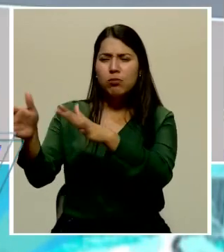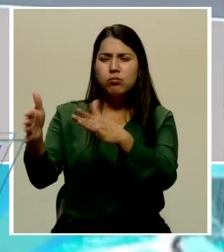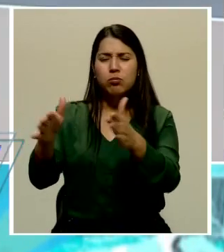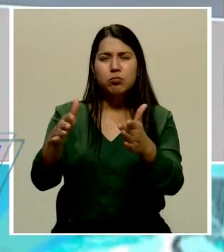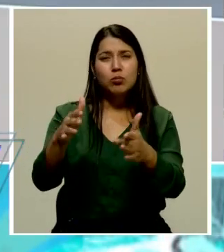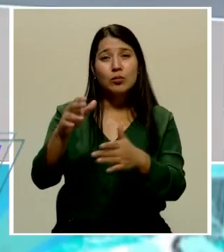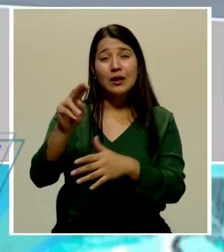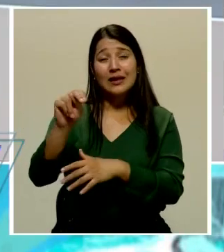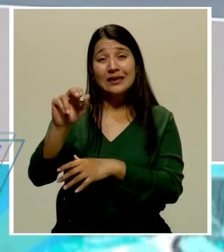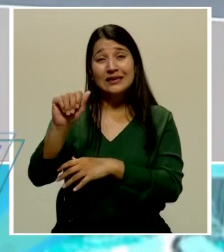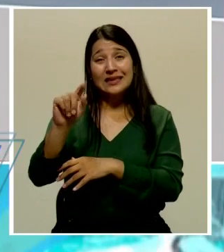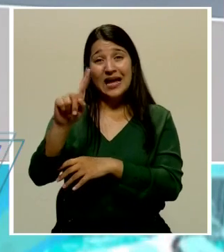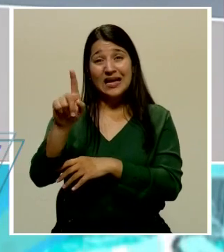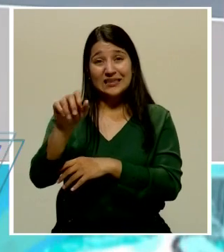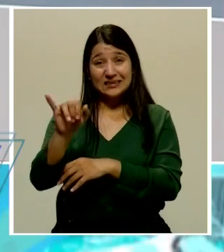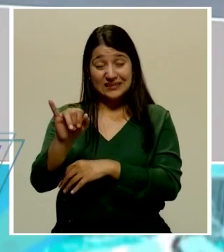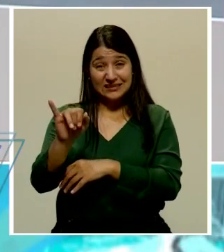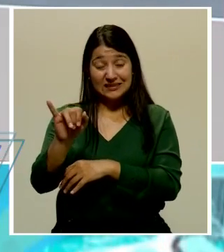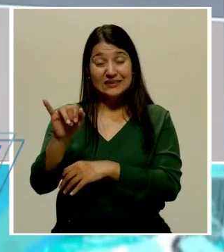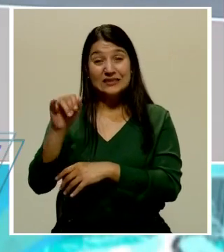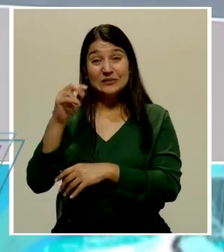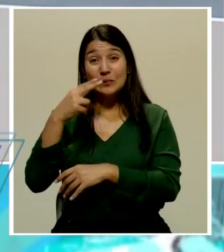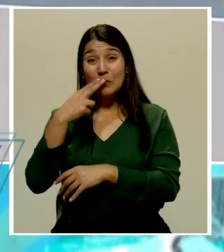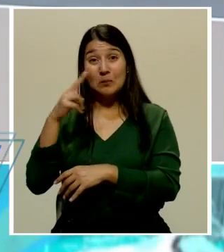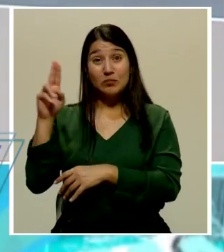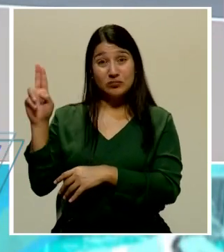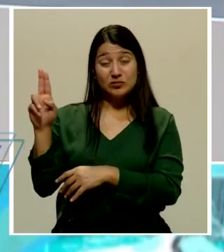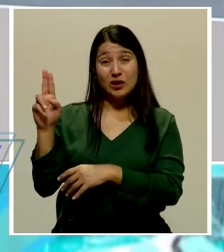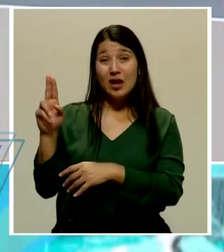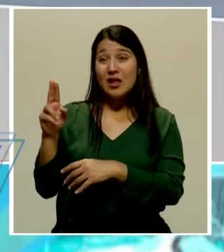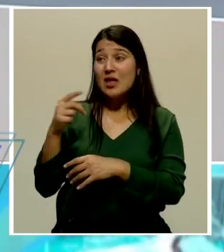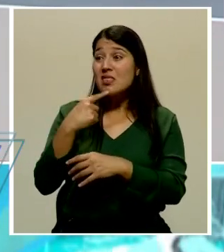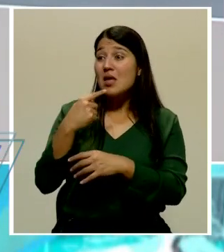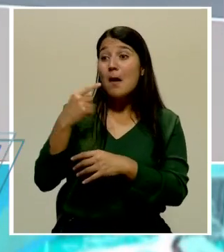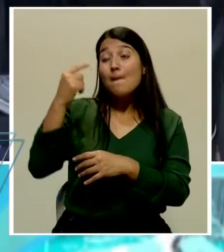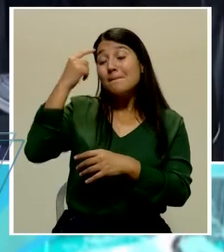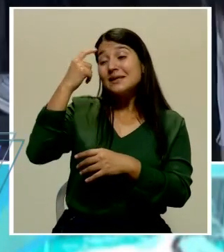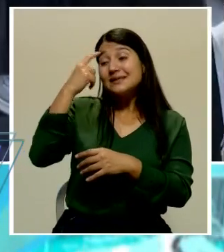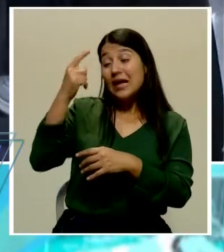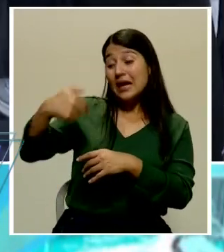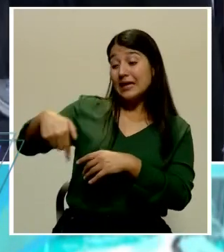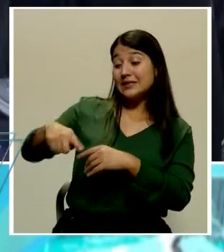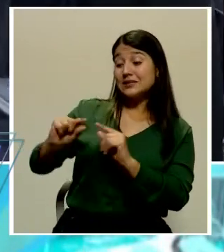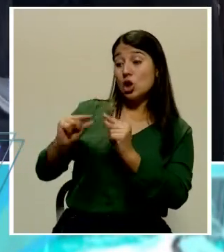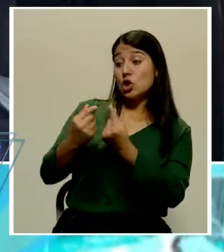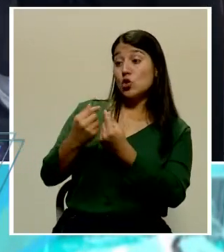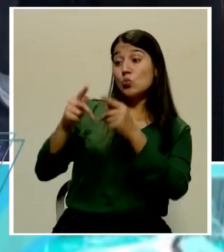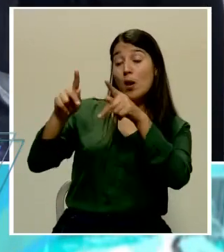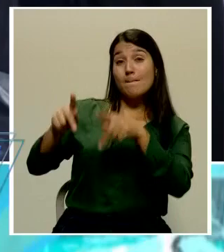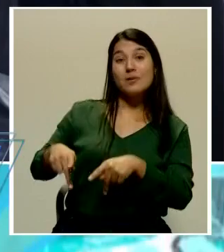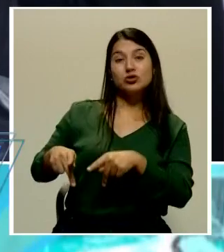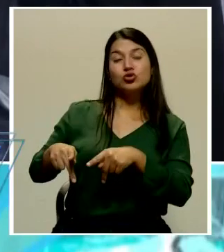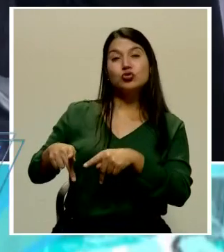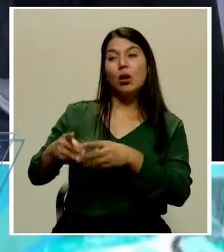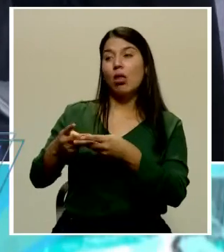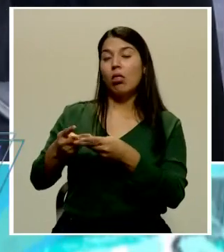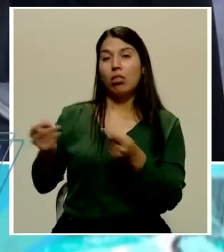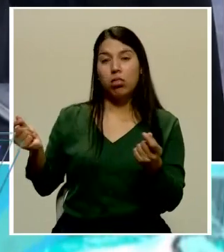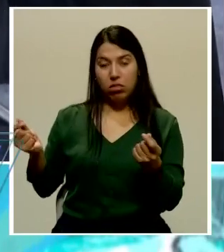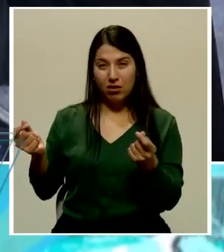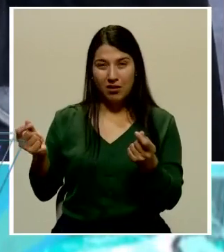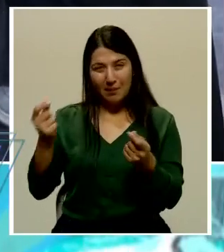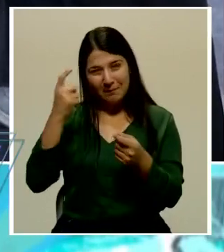haya personas o grupos de personas que deben desaparecer porque no deben, en virtud de una concepción de